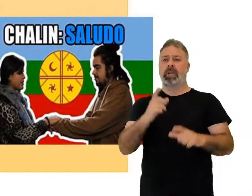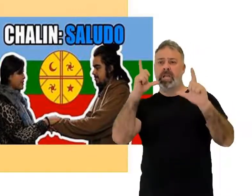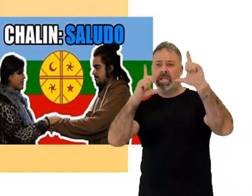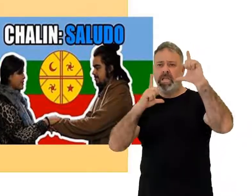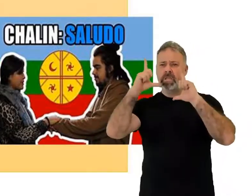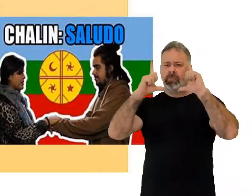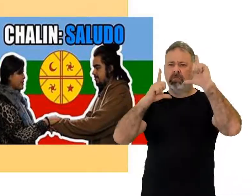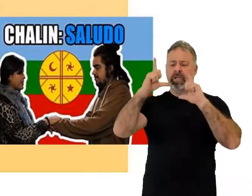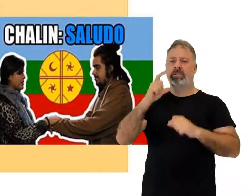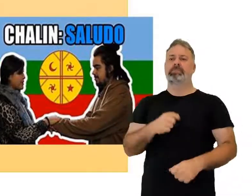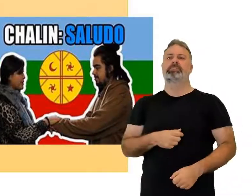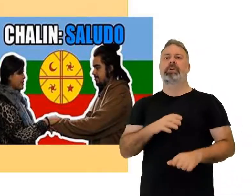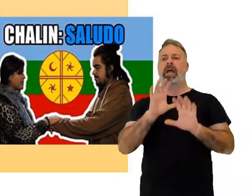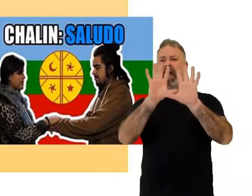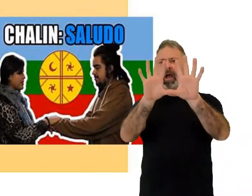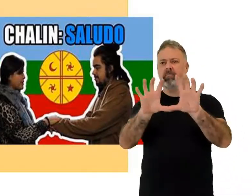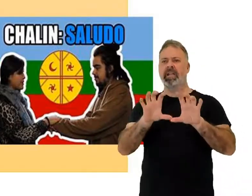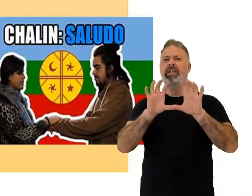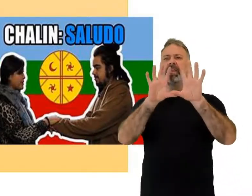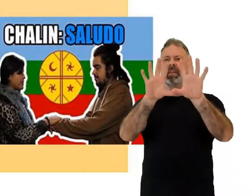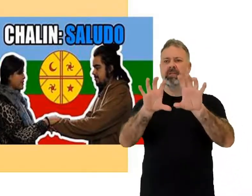es aprendida